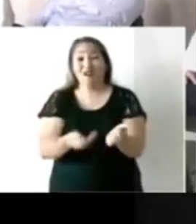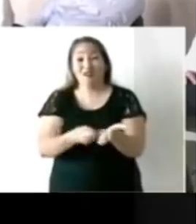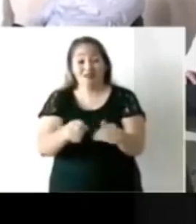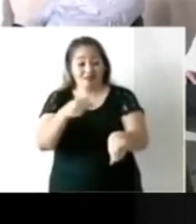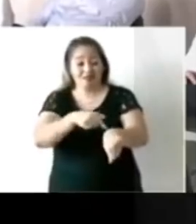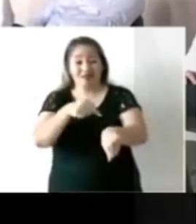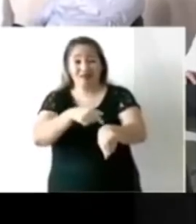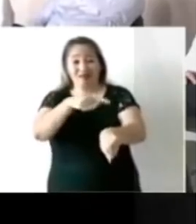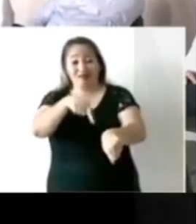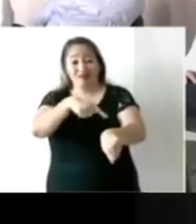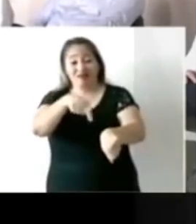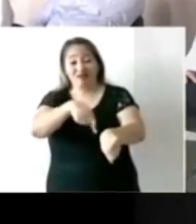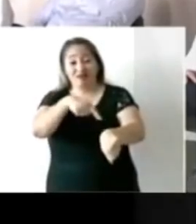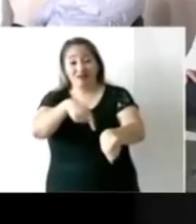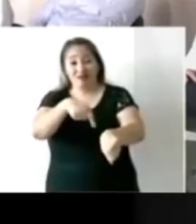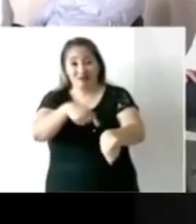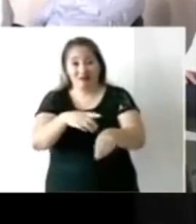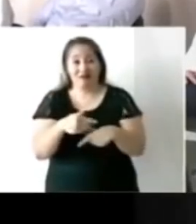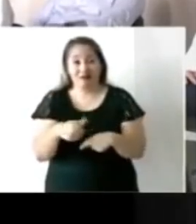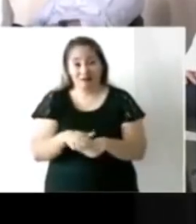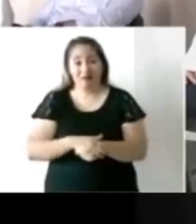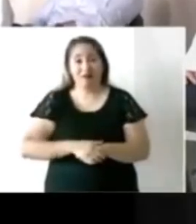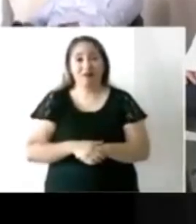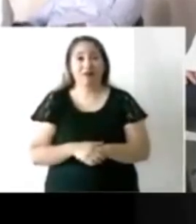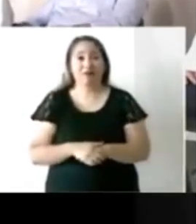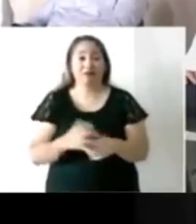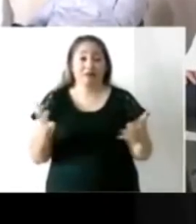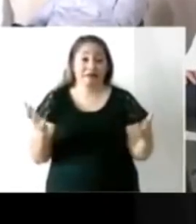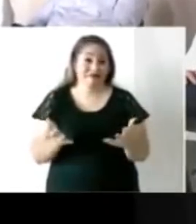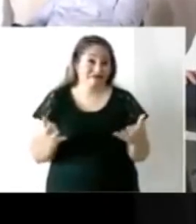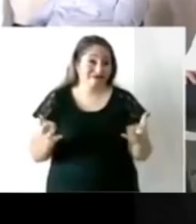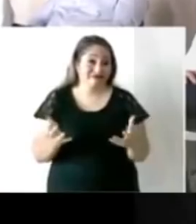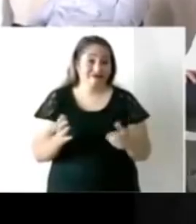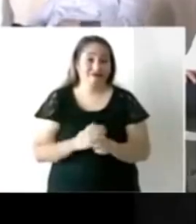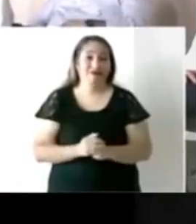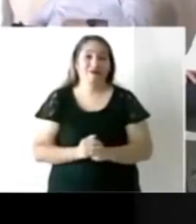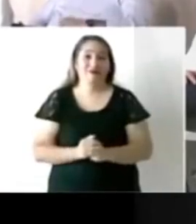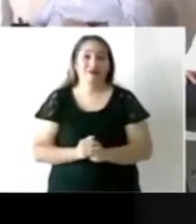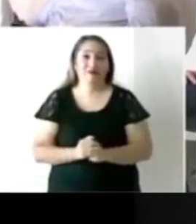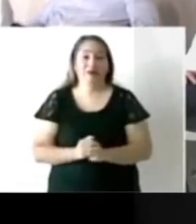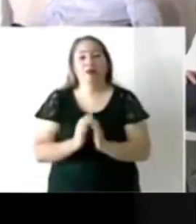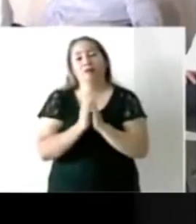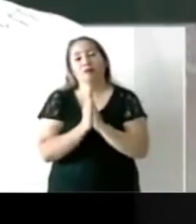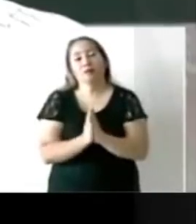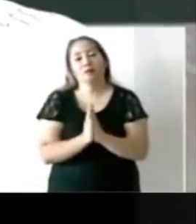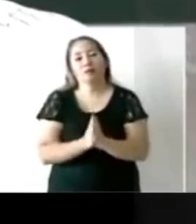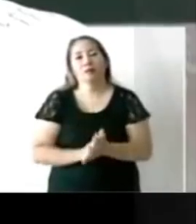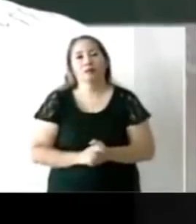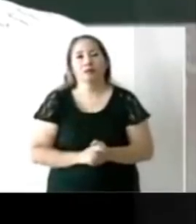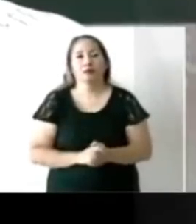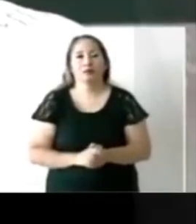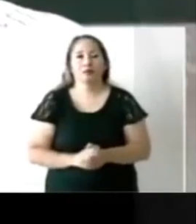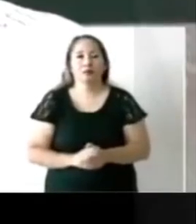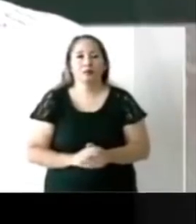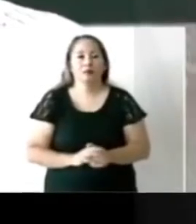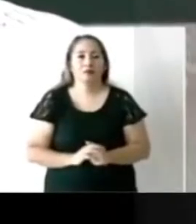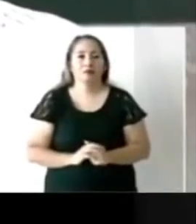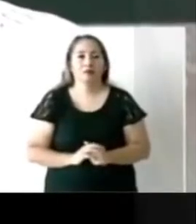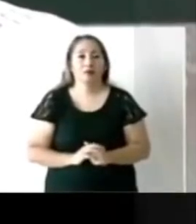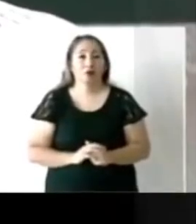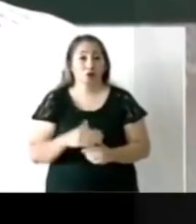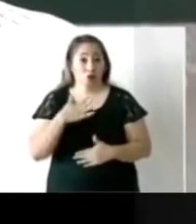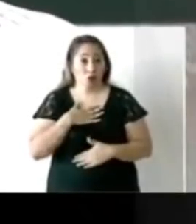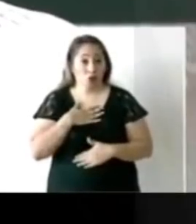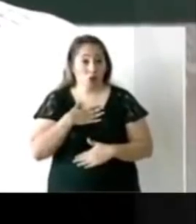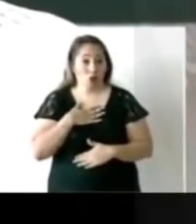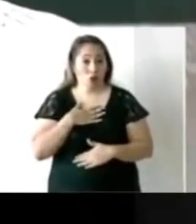voy a ser, te los digo, con toda la claridad, reen de nadie.